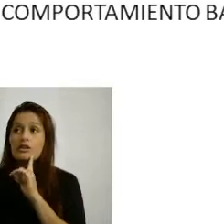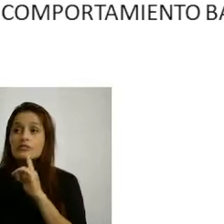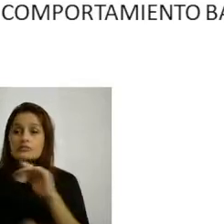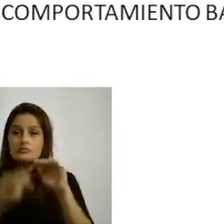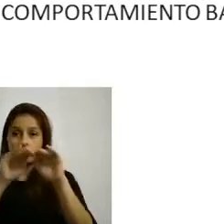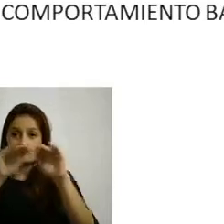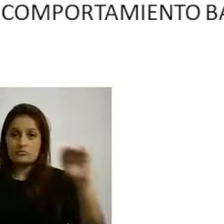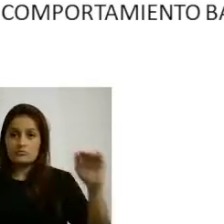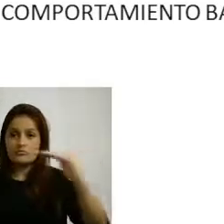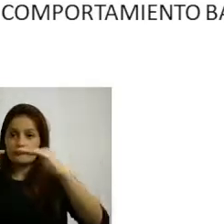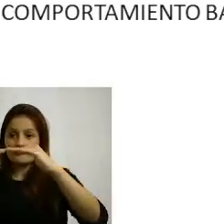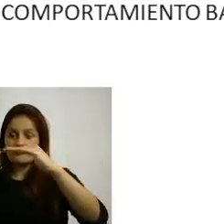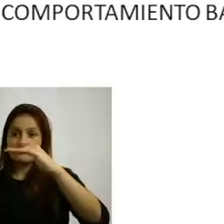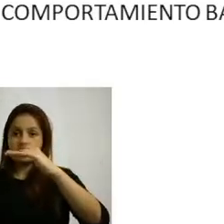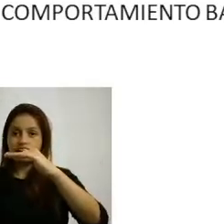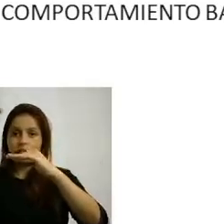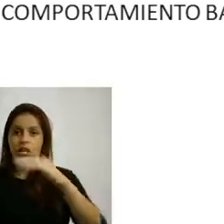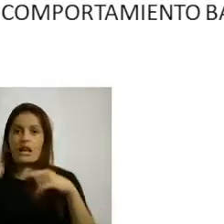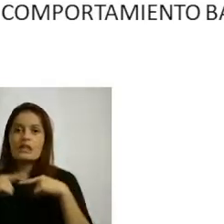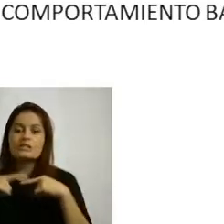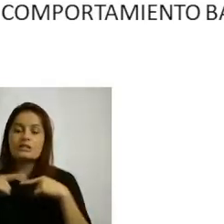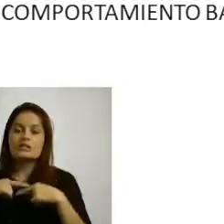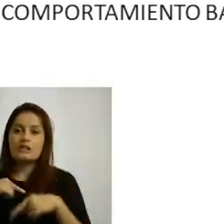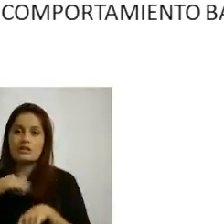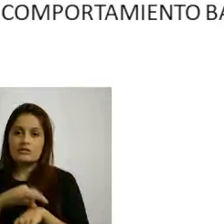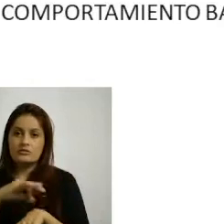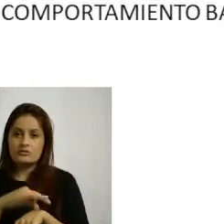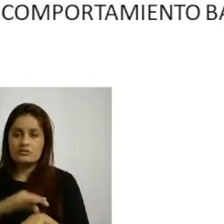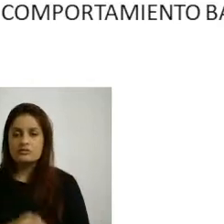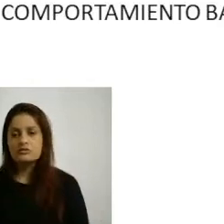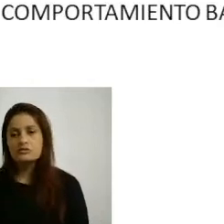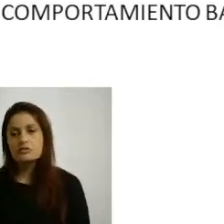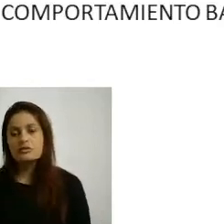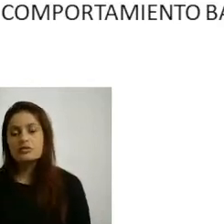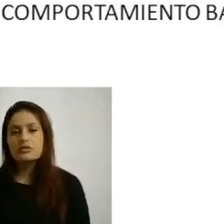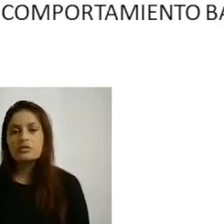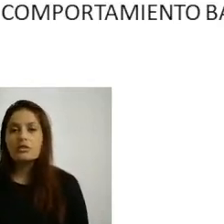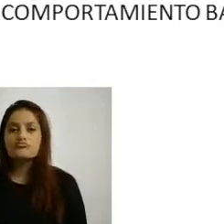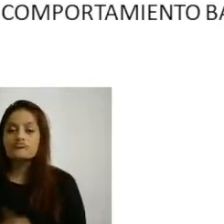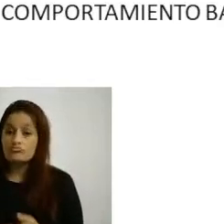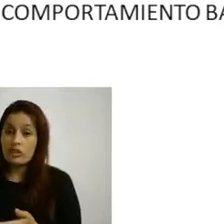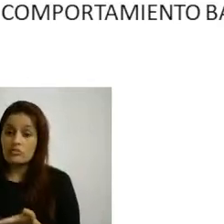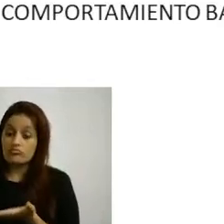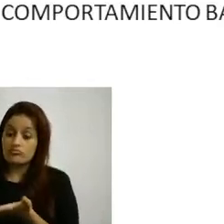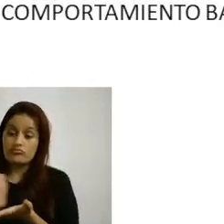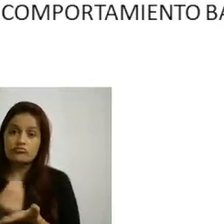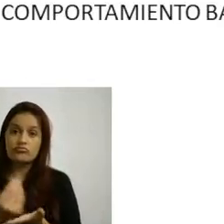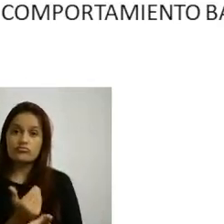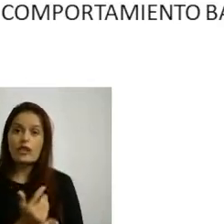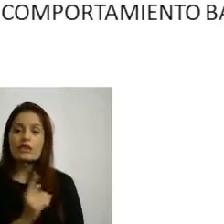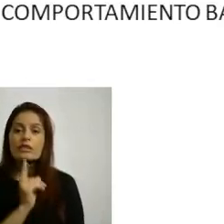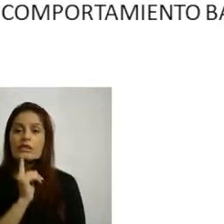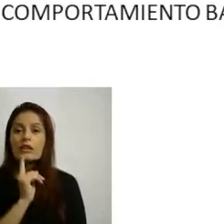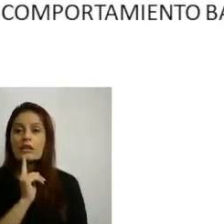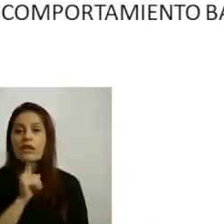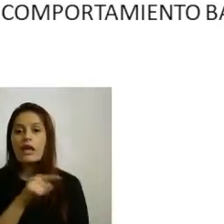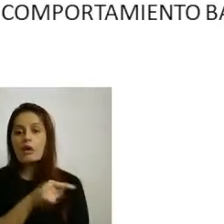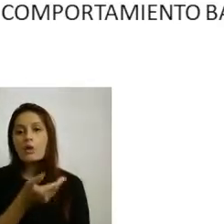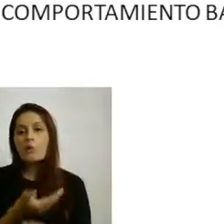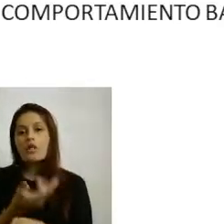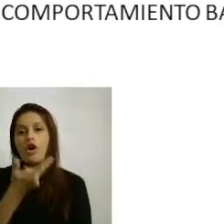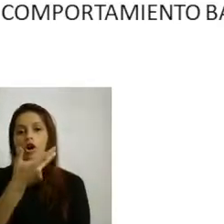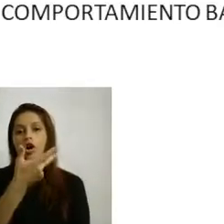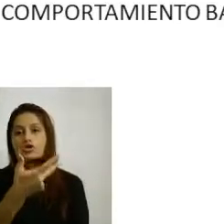de deuda en licencias médicas. De esta recaudación, ellos cobran el 8%